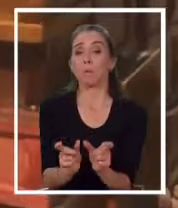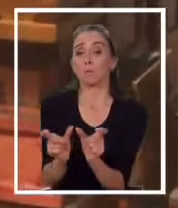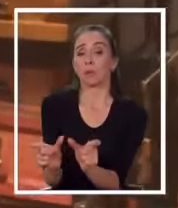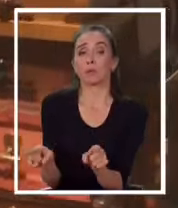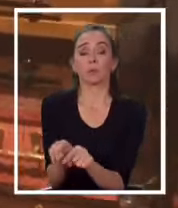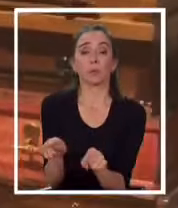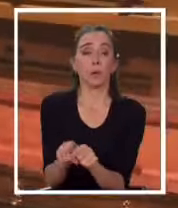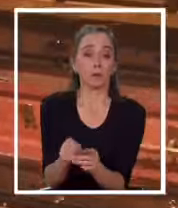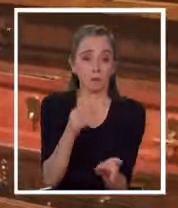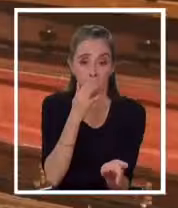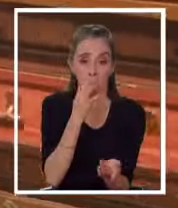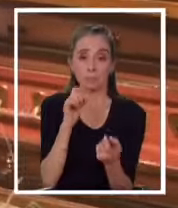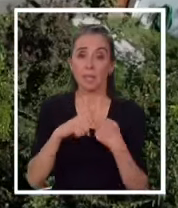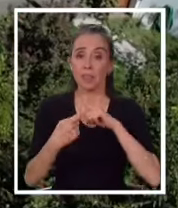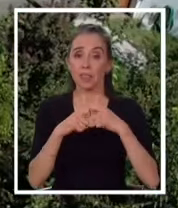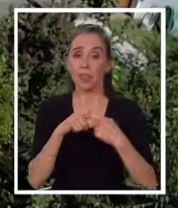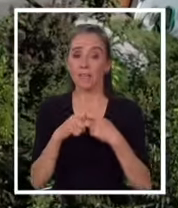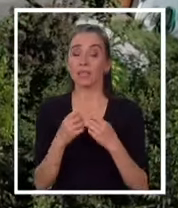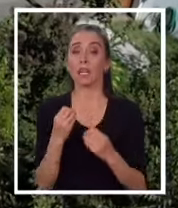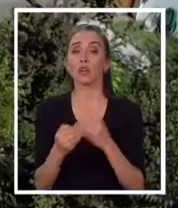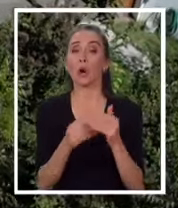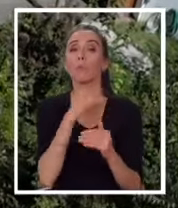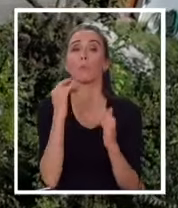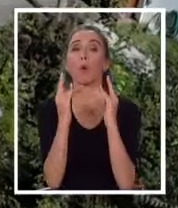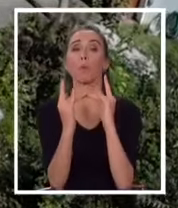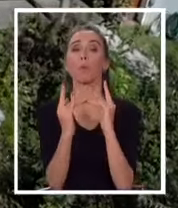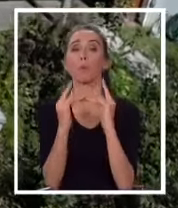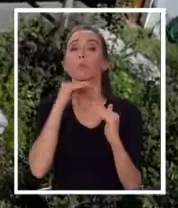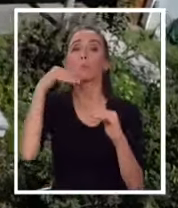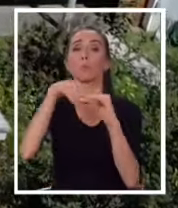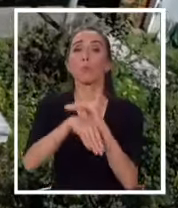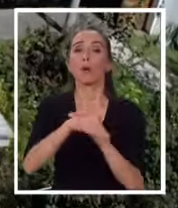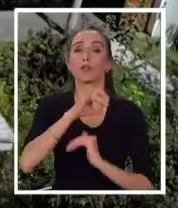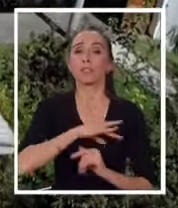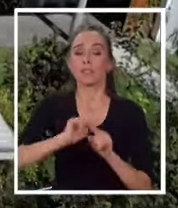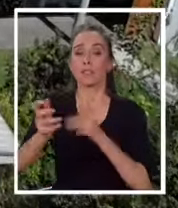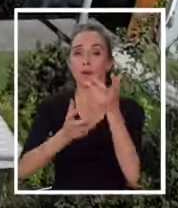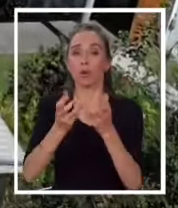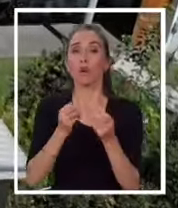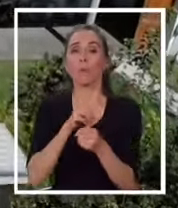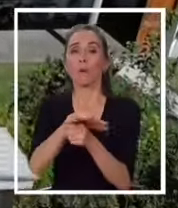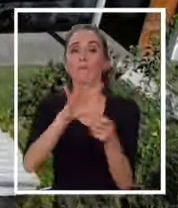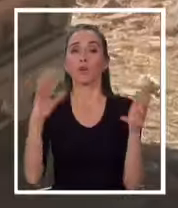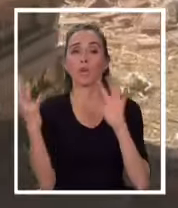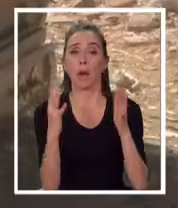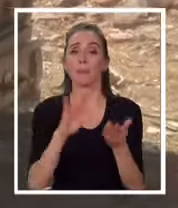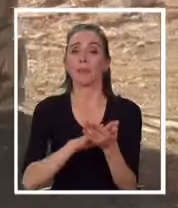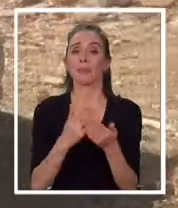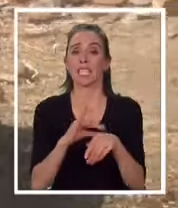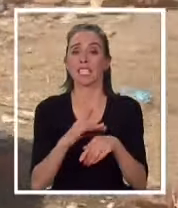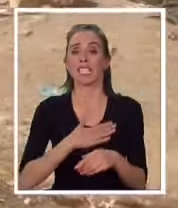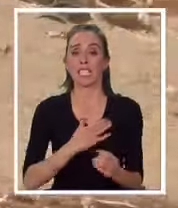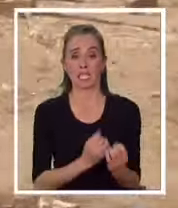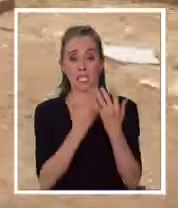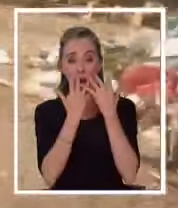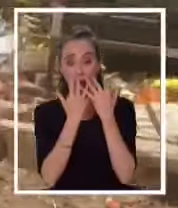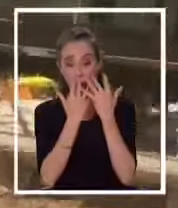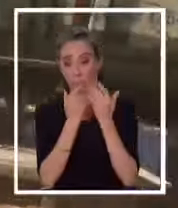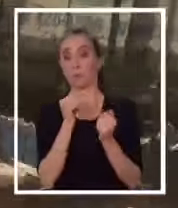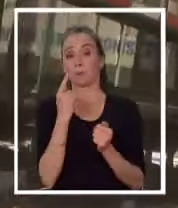fiscalización y que instalan el debate sobre los procesos mortuorios en Chile y su impacto sobre el medio ambiente y la salud. Y es que